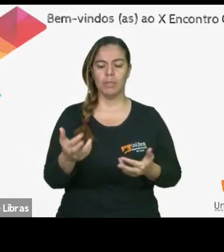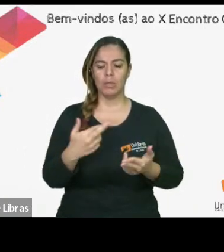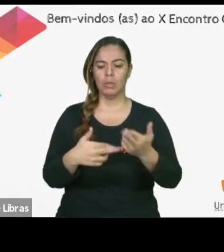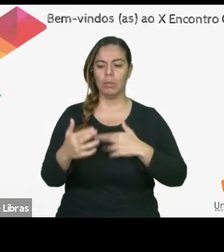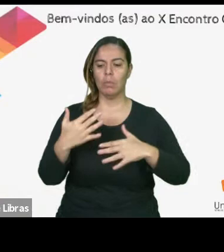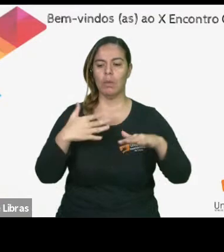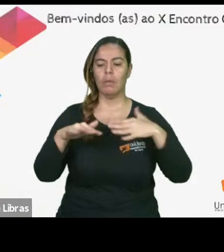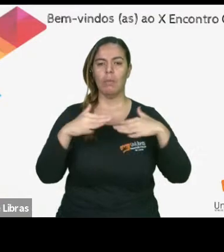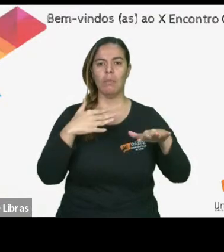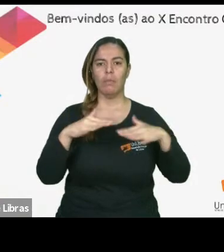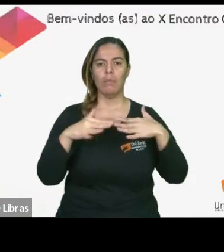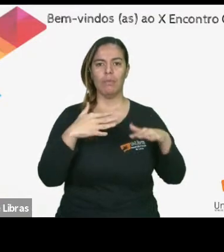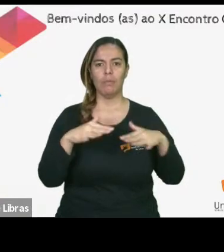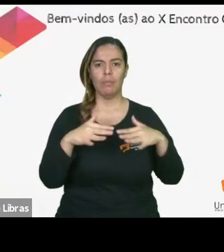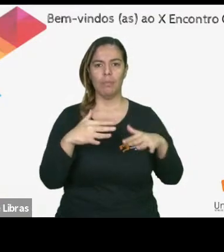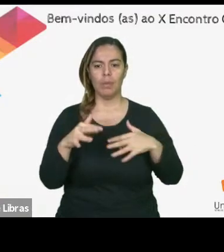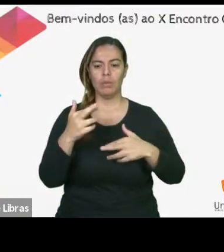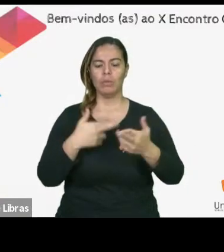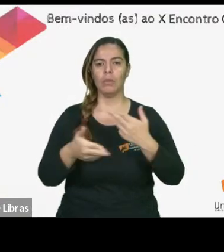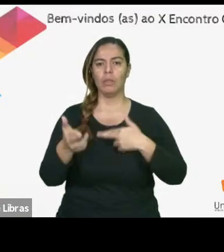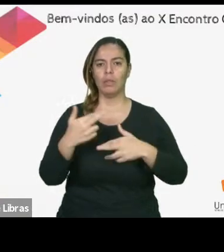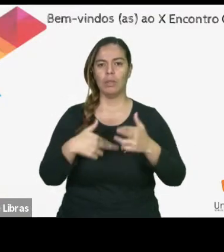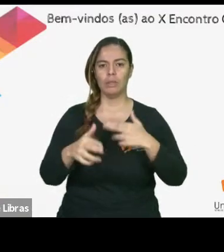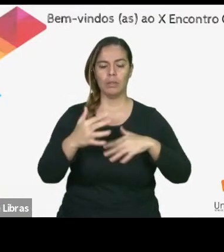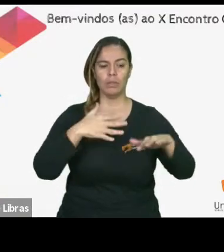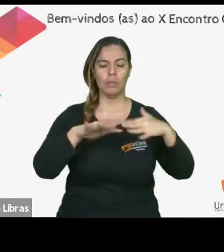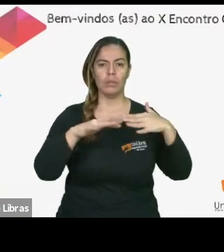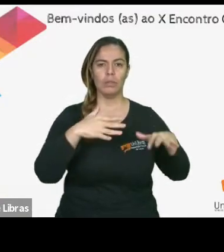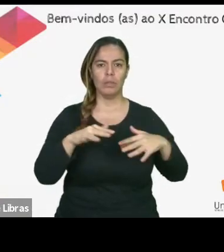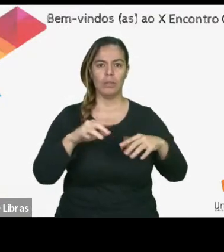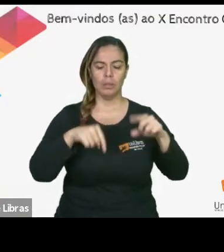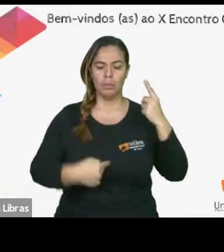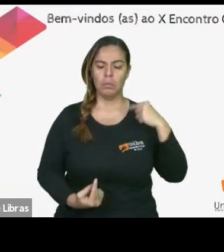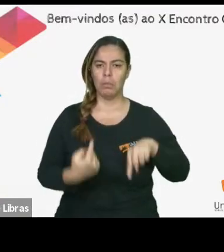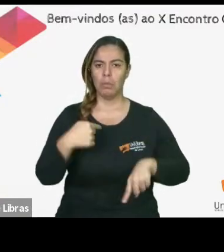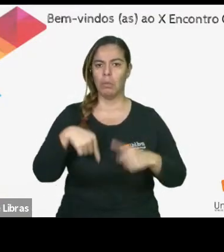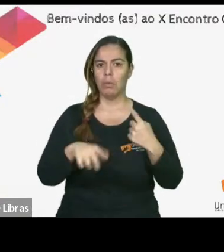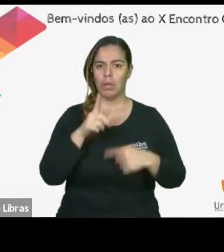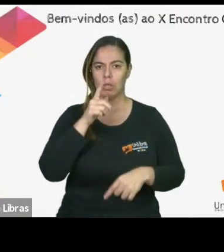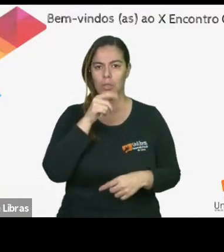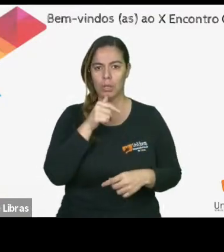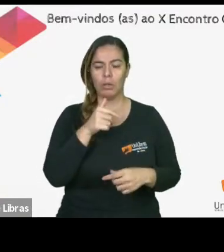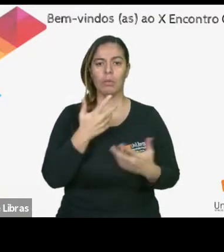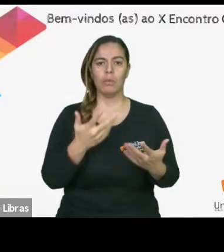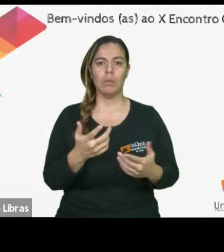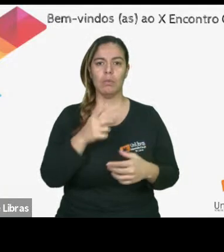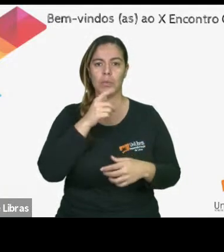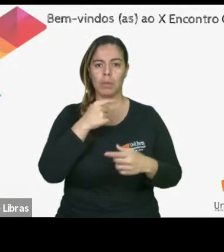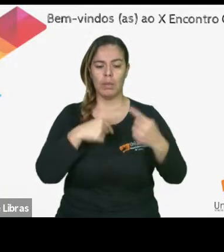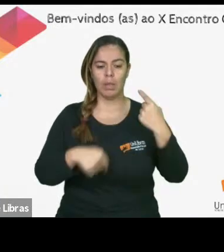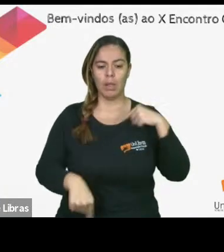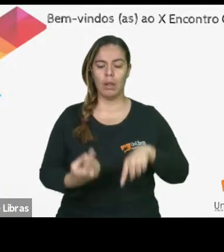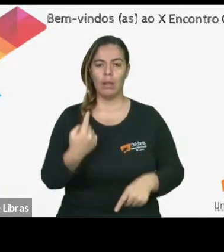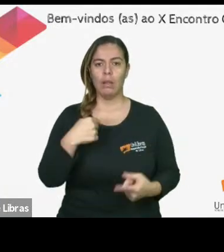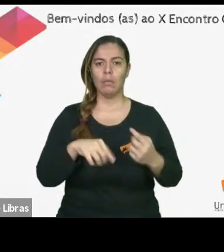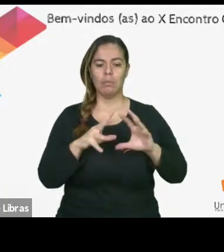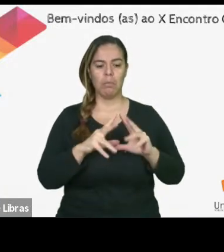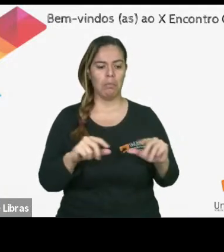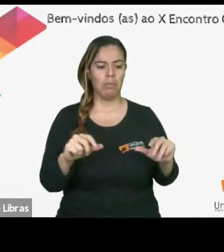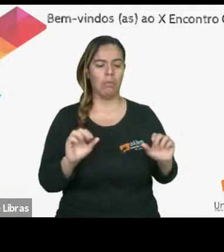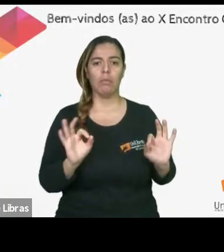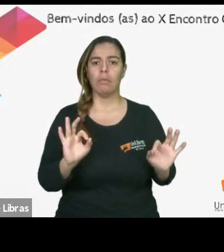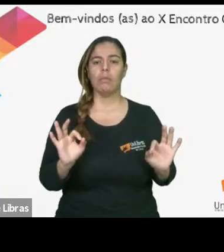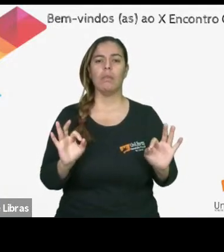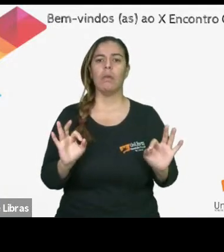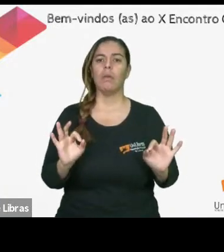movimiento. Es la relación cinética entre las moléculas de agua, porque las moléculas de agua, el agua no se desplaza.